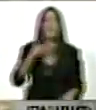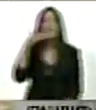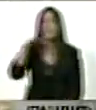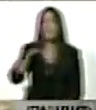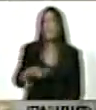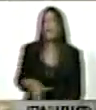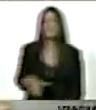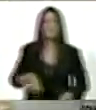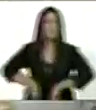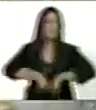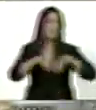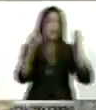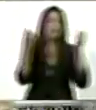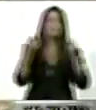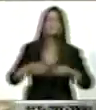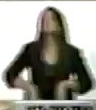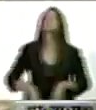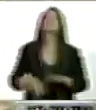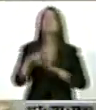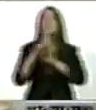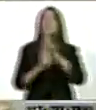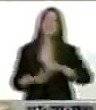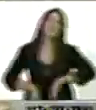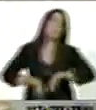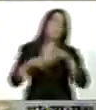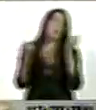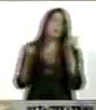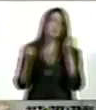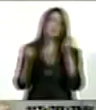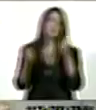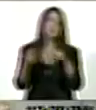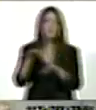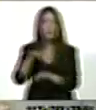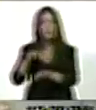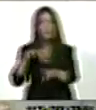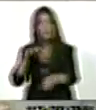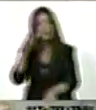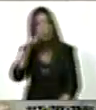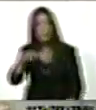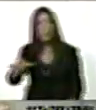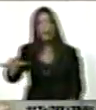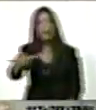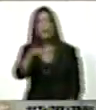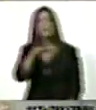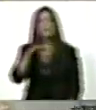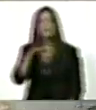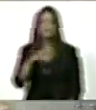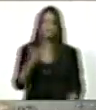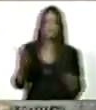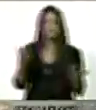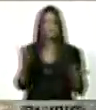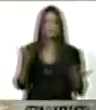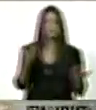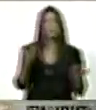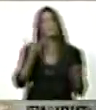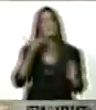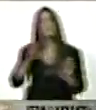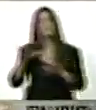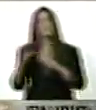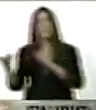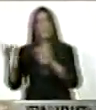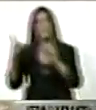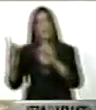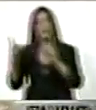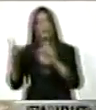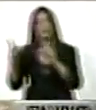a el desconocimiento de la Constitución, pues las grandes mayorías del país se inclinaron por el diálogo de paz. Y una